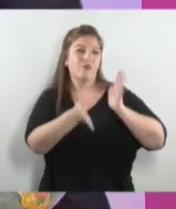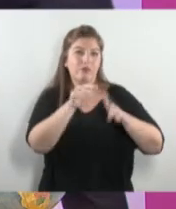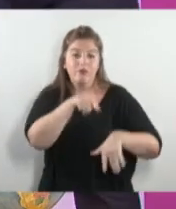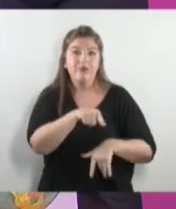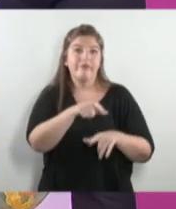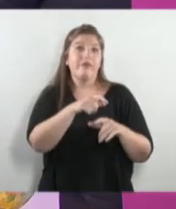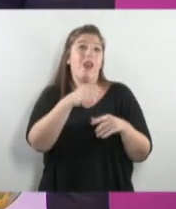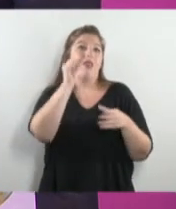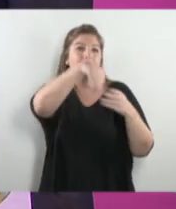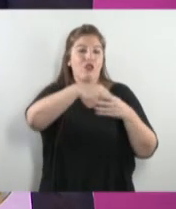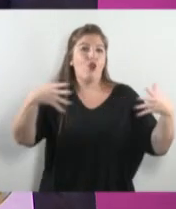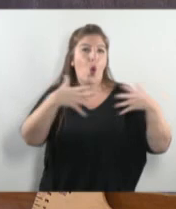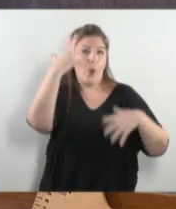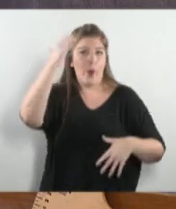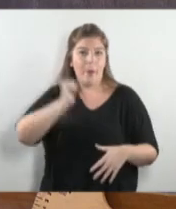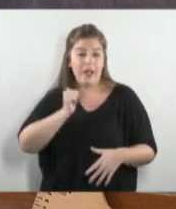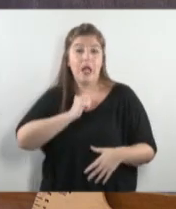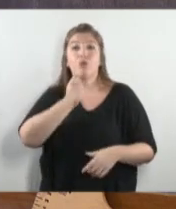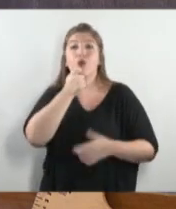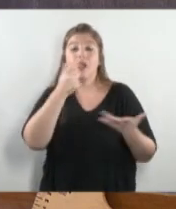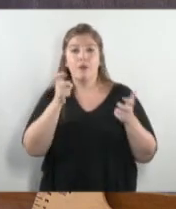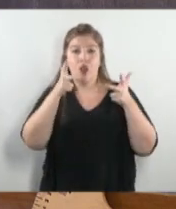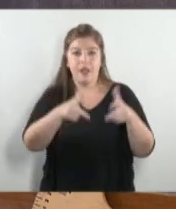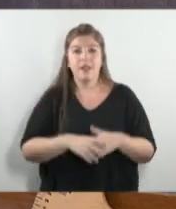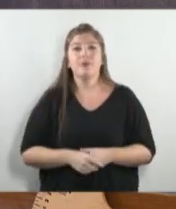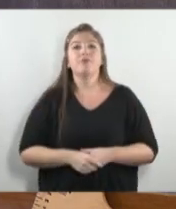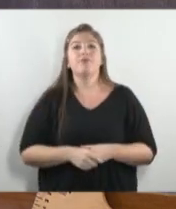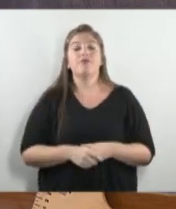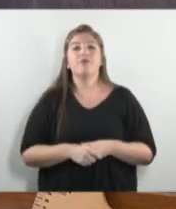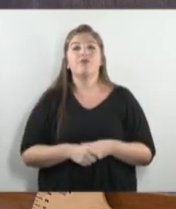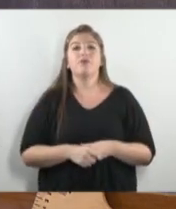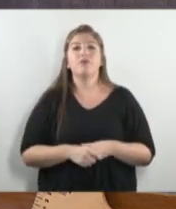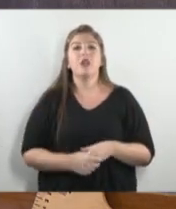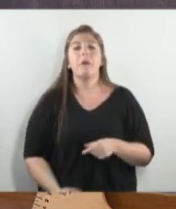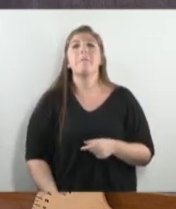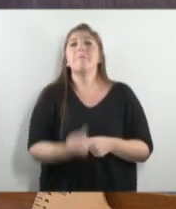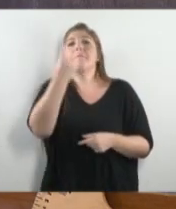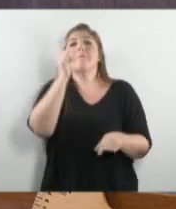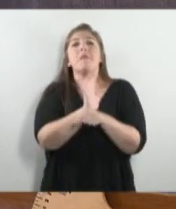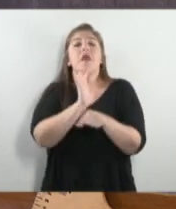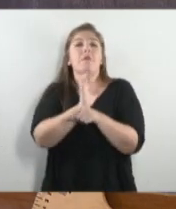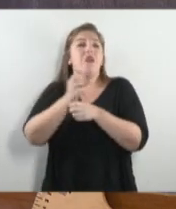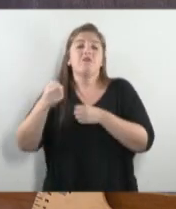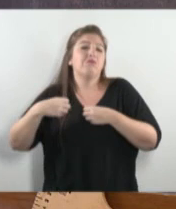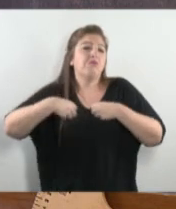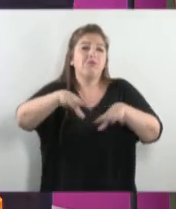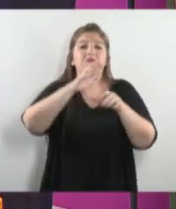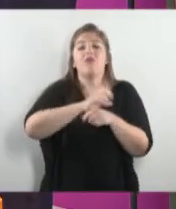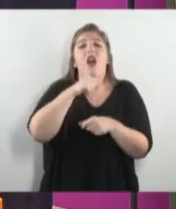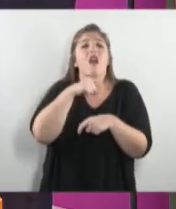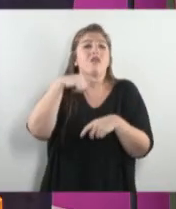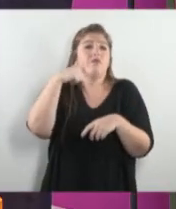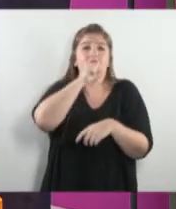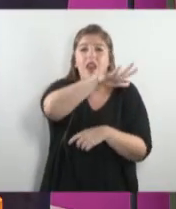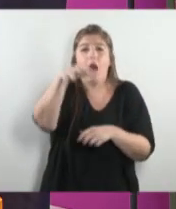en el ejército? Uh-huh. Por ejemplo, dice así el poema: al principio nos dejaron de haraganes criando cebo, pero después